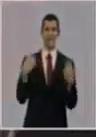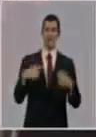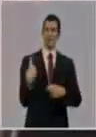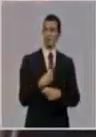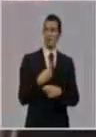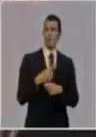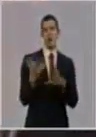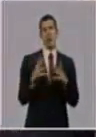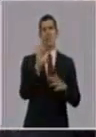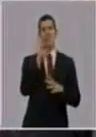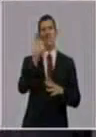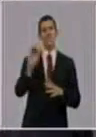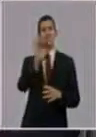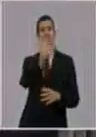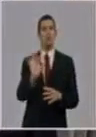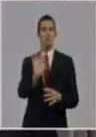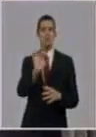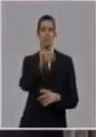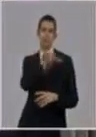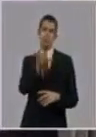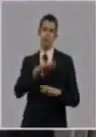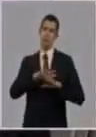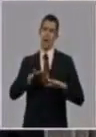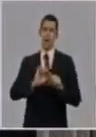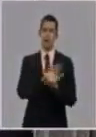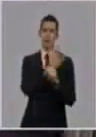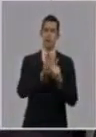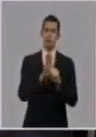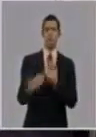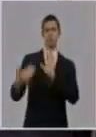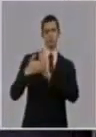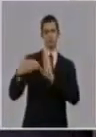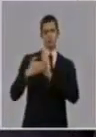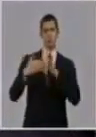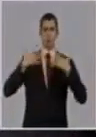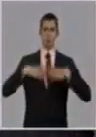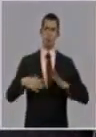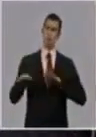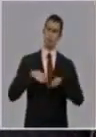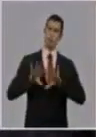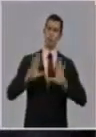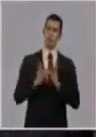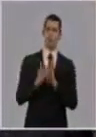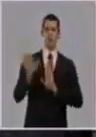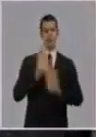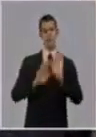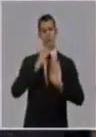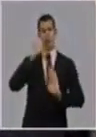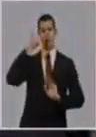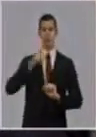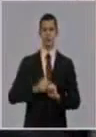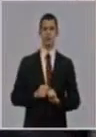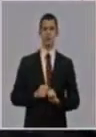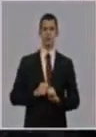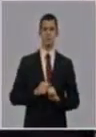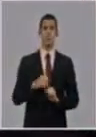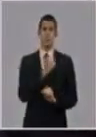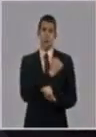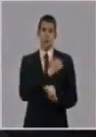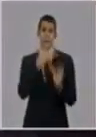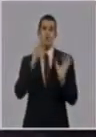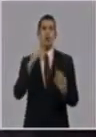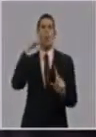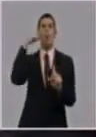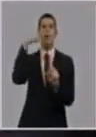haya una ya efectivamente y se reduzca la transmisión del virus. Entonces, creo que es un